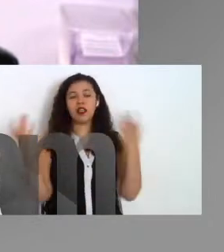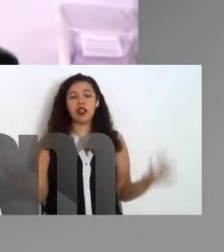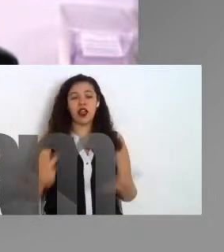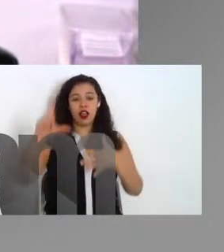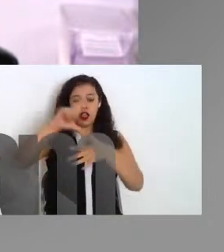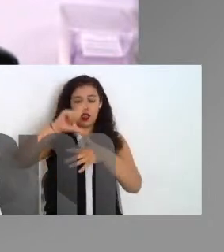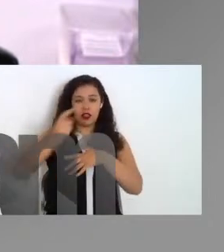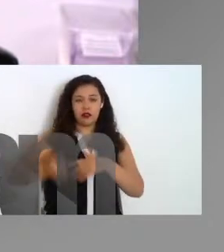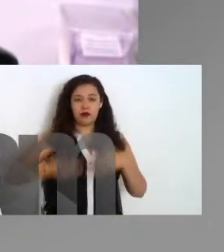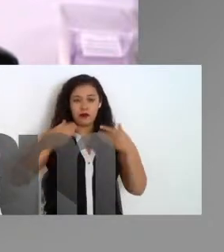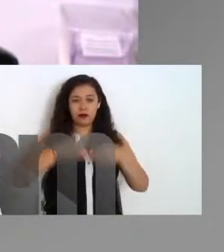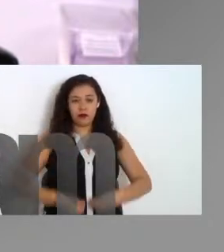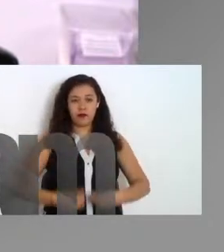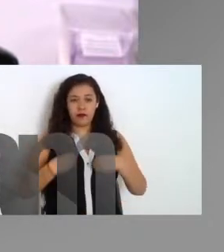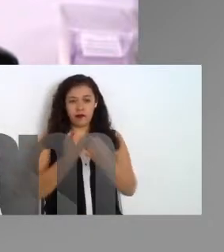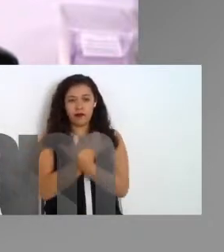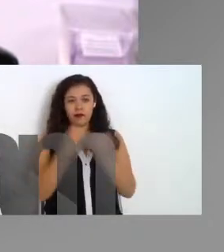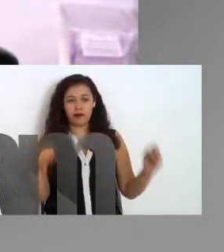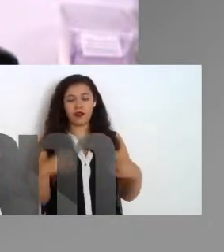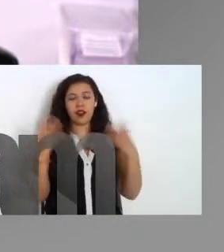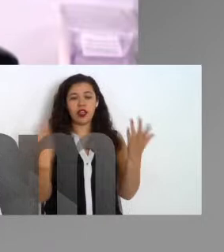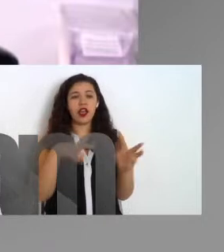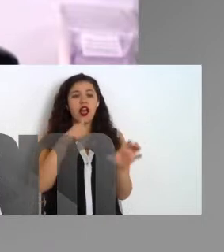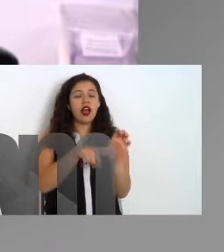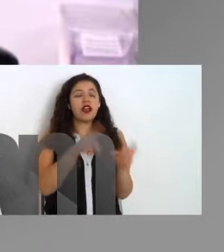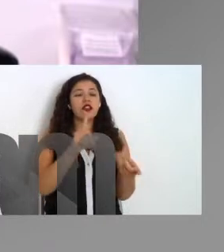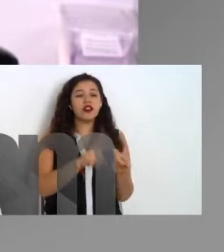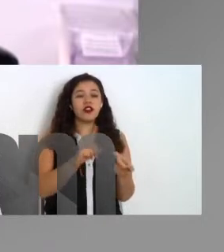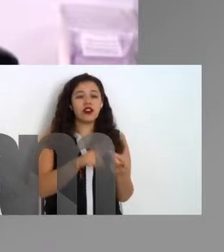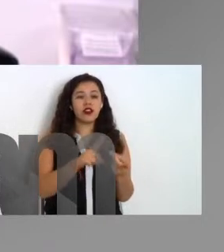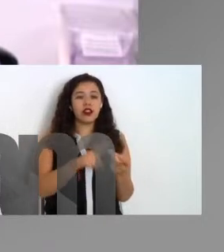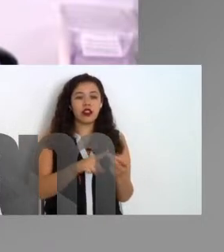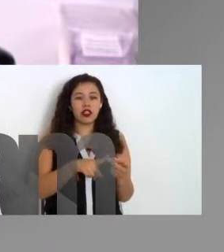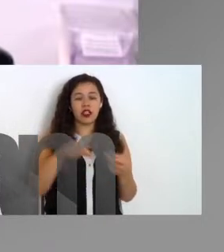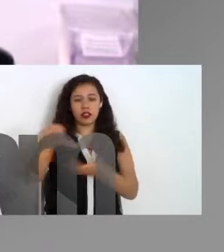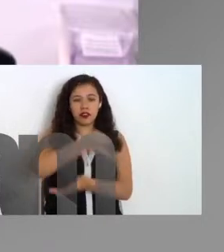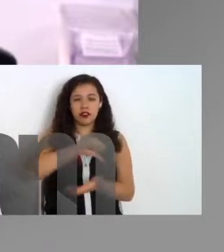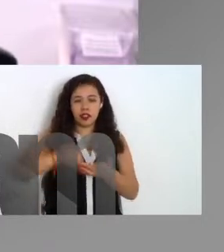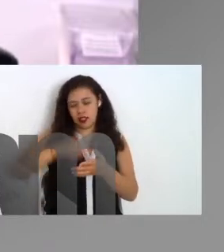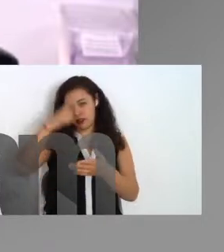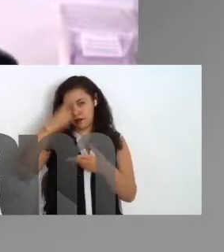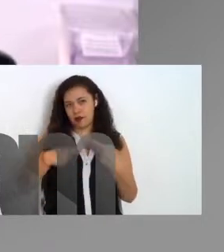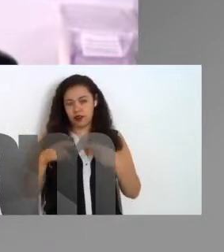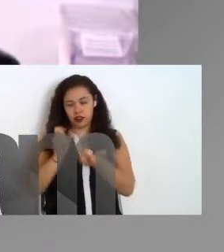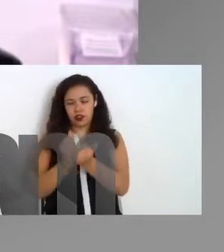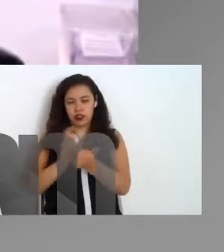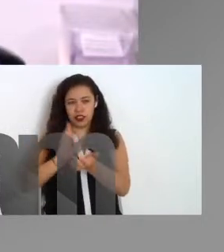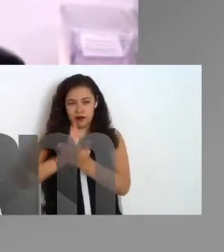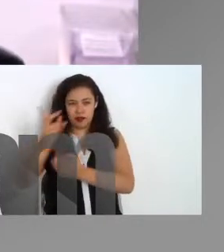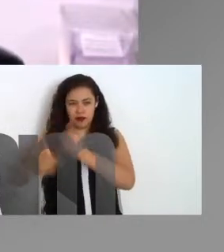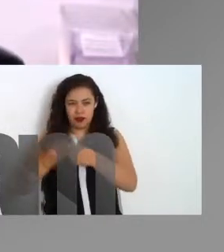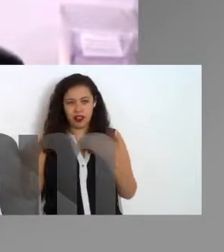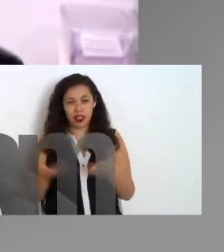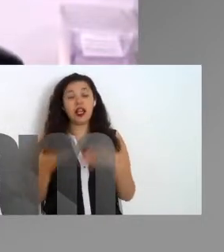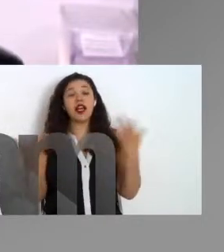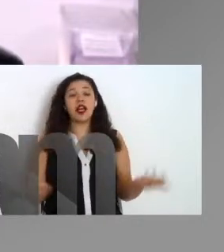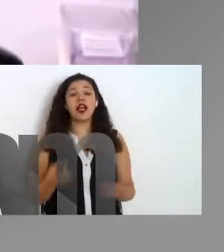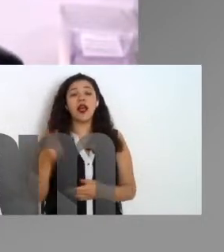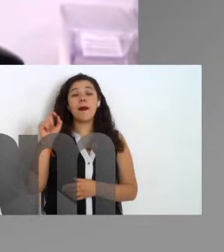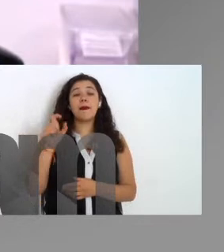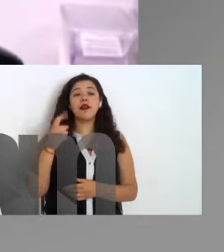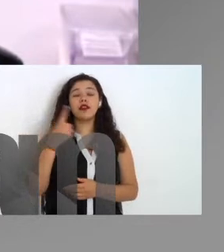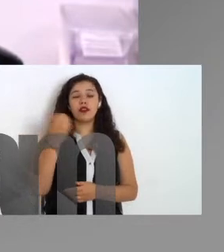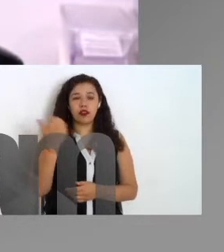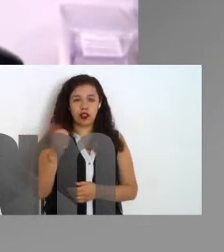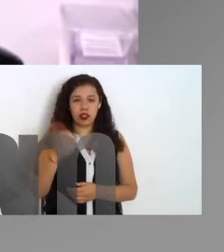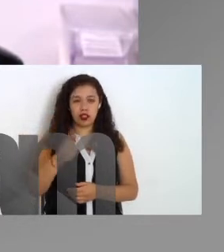Vida Independiente dentro de las instalaciones del Centro Paralímpico Mexicano. Meses más tarde, el 21 de agosto, Santiago Velázquez funda